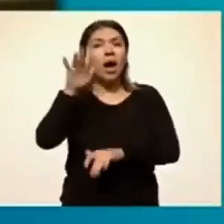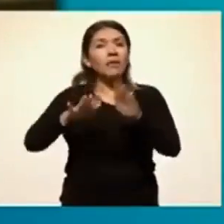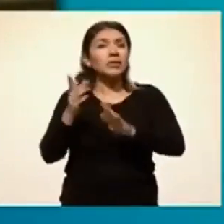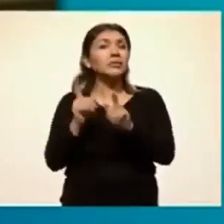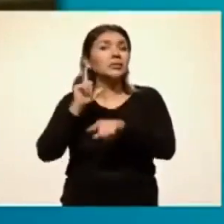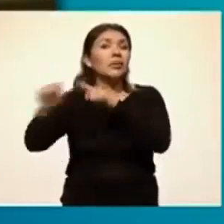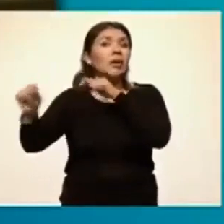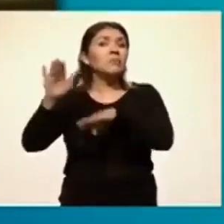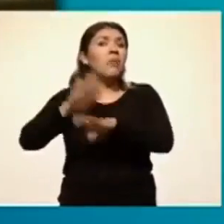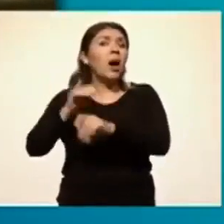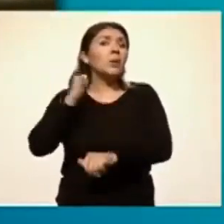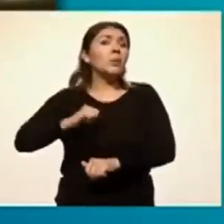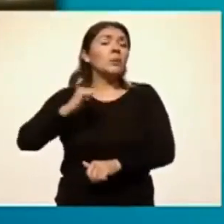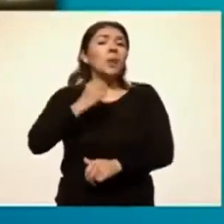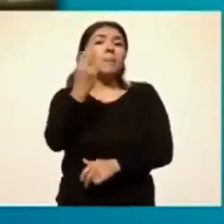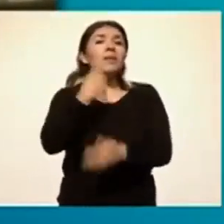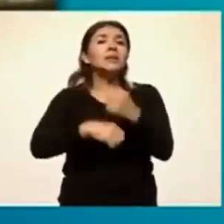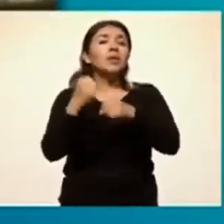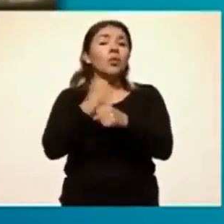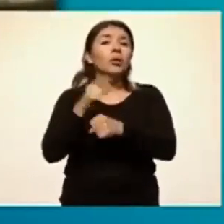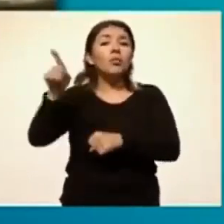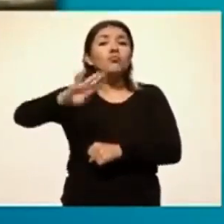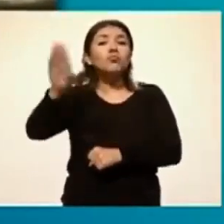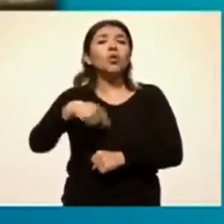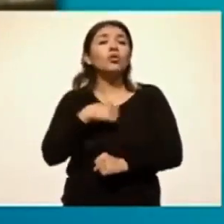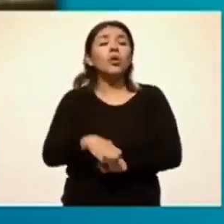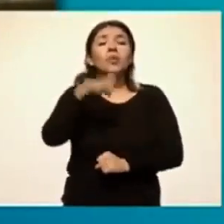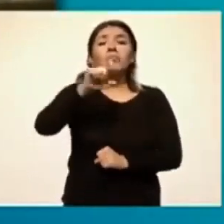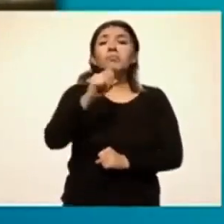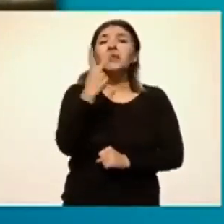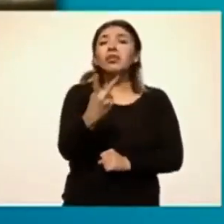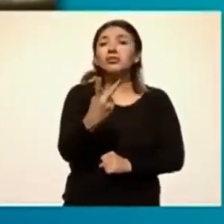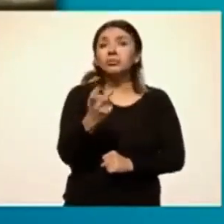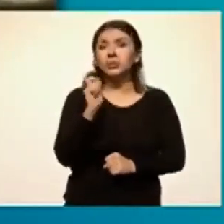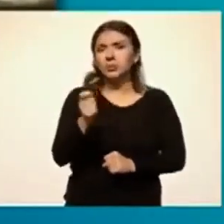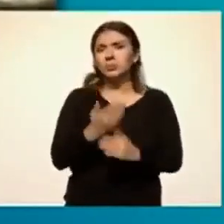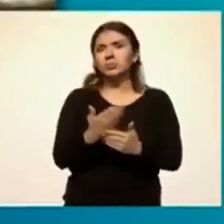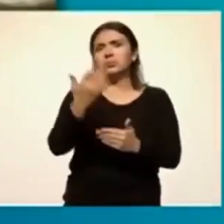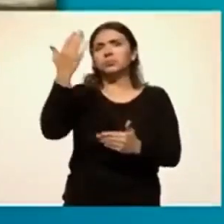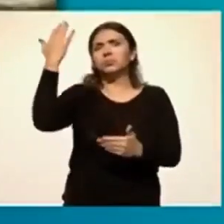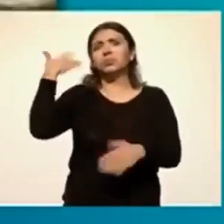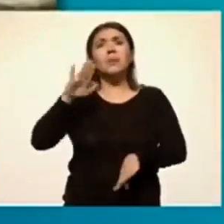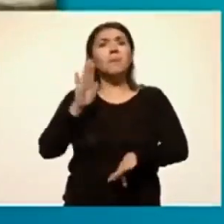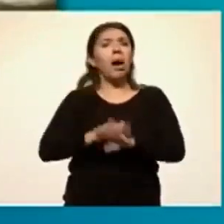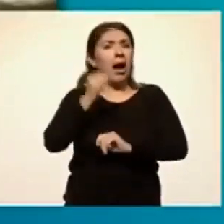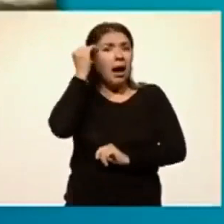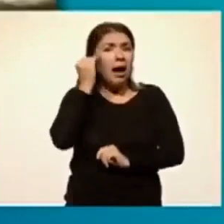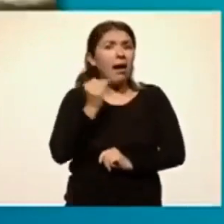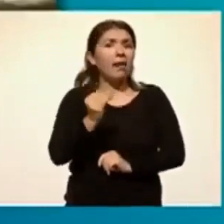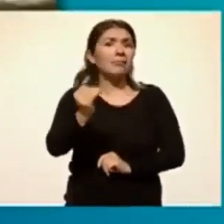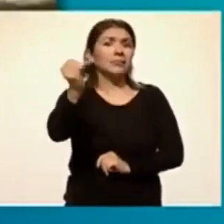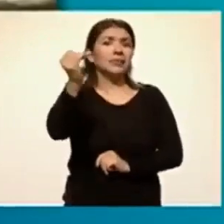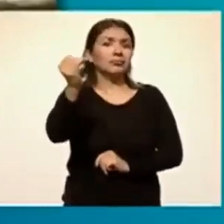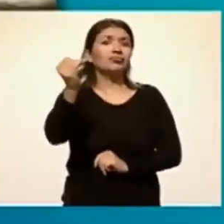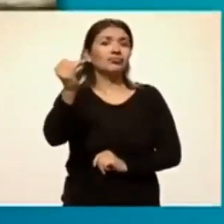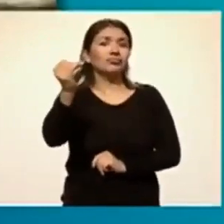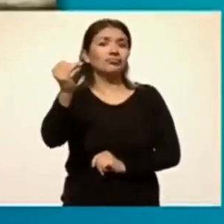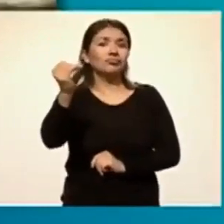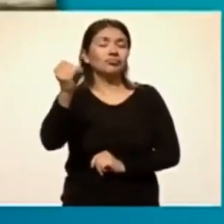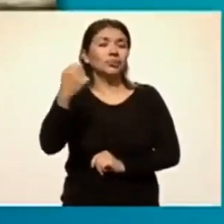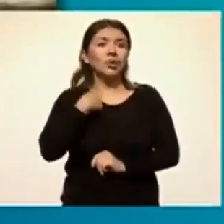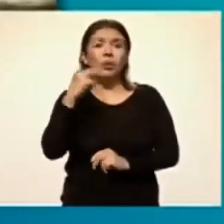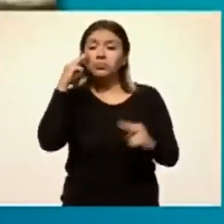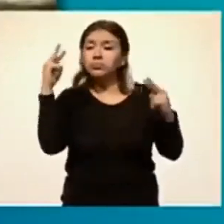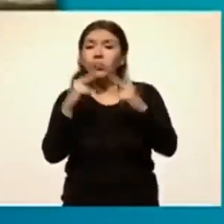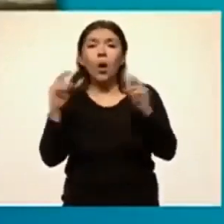lleva 25 años, él murió cuando yo tenía 22, es decir, lleva más tiempo. Tengo más tiempo de no